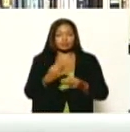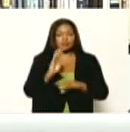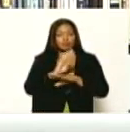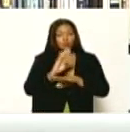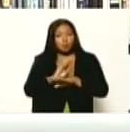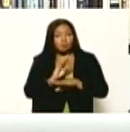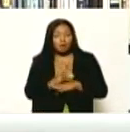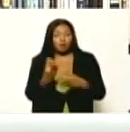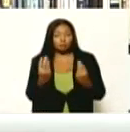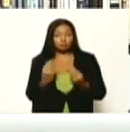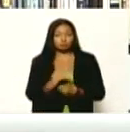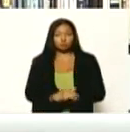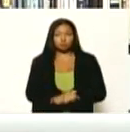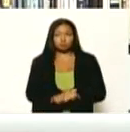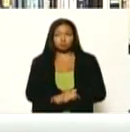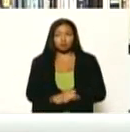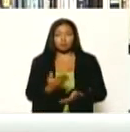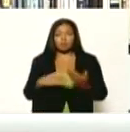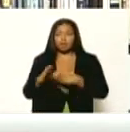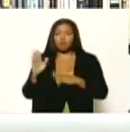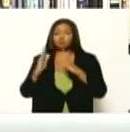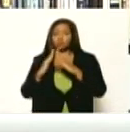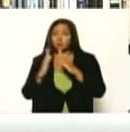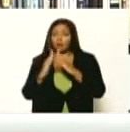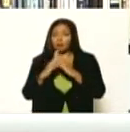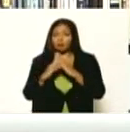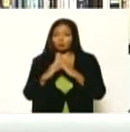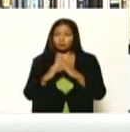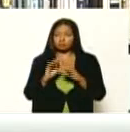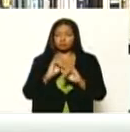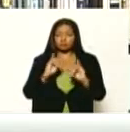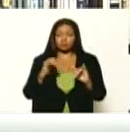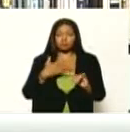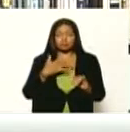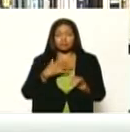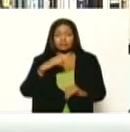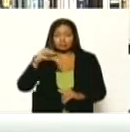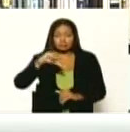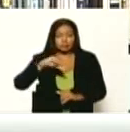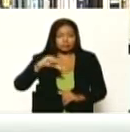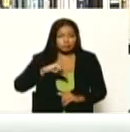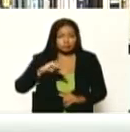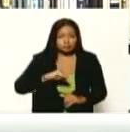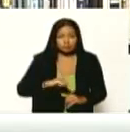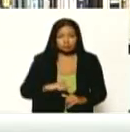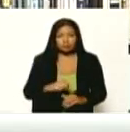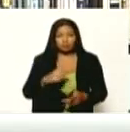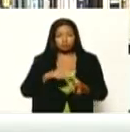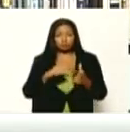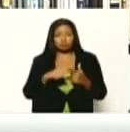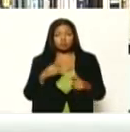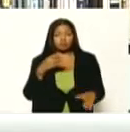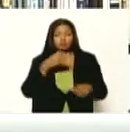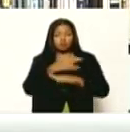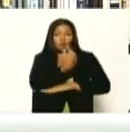cuidado, la mandaron a su casa. Y ya cuando se sentía mal, grave, entonces tuvieron que hospitalizarla. Eso